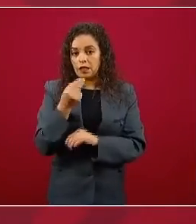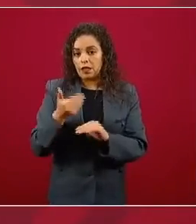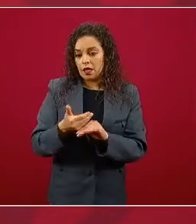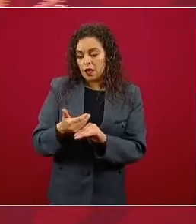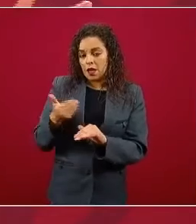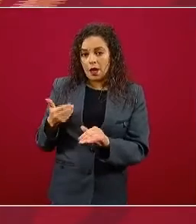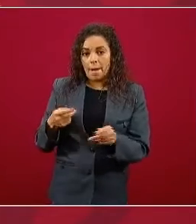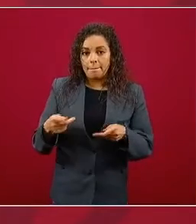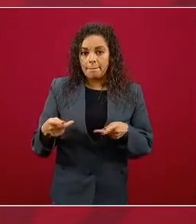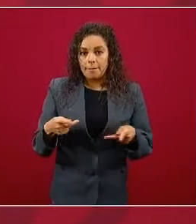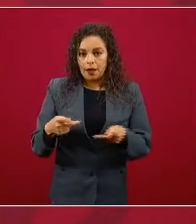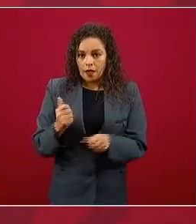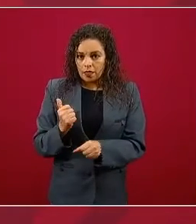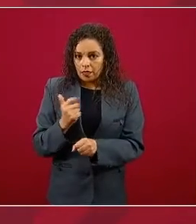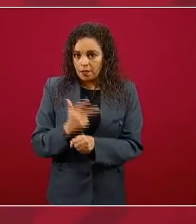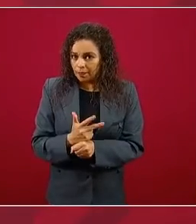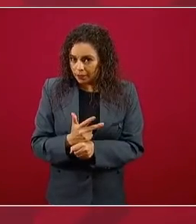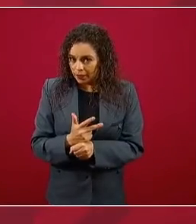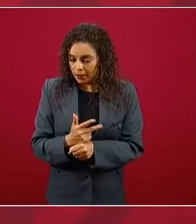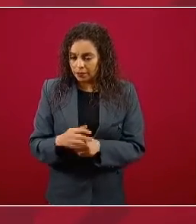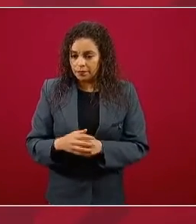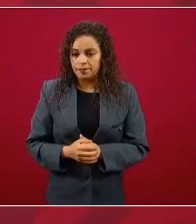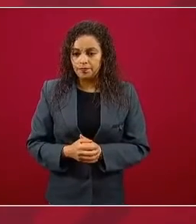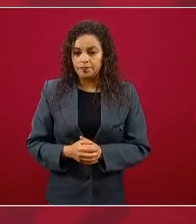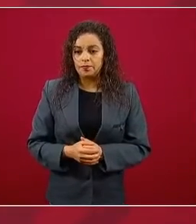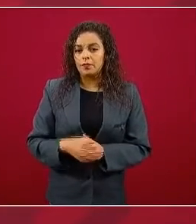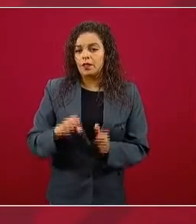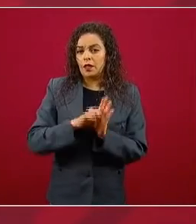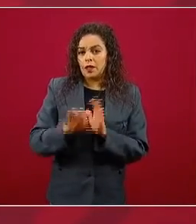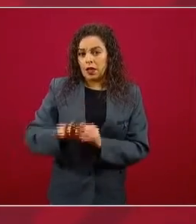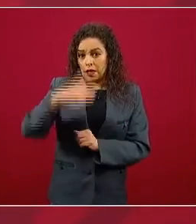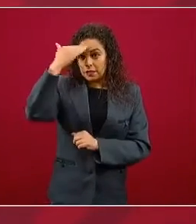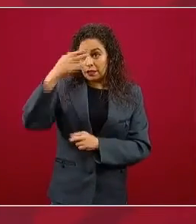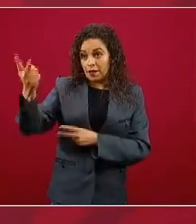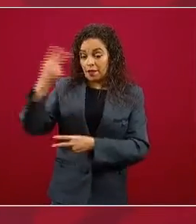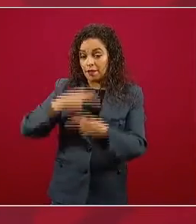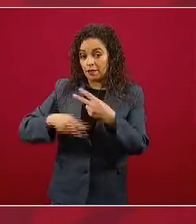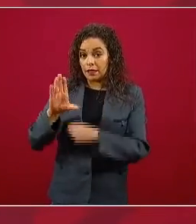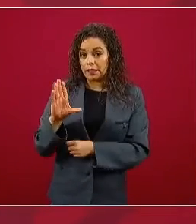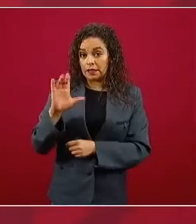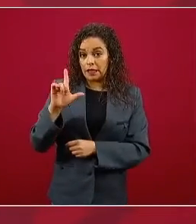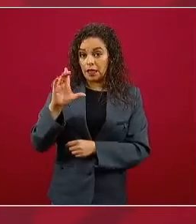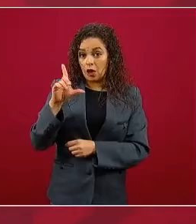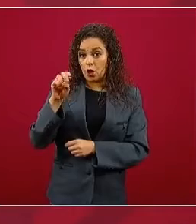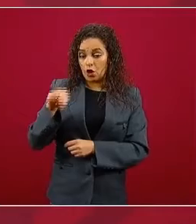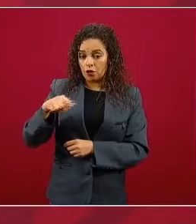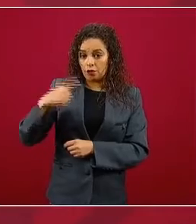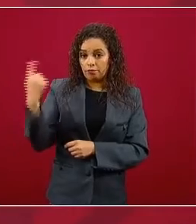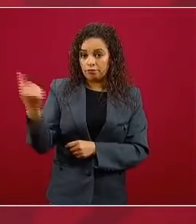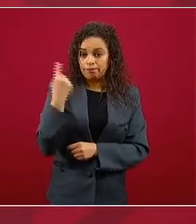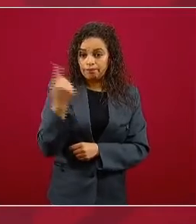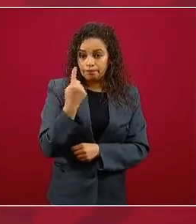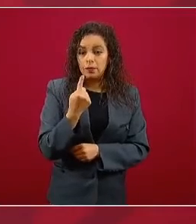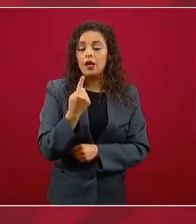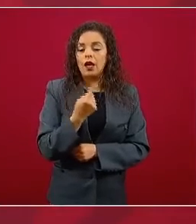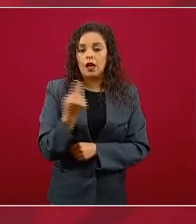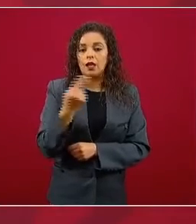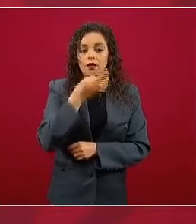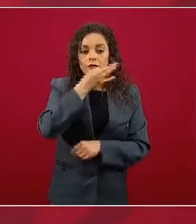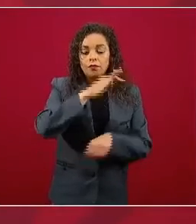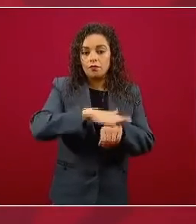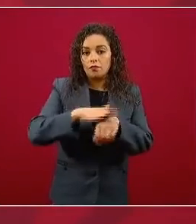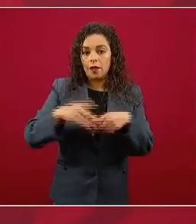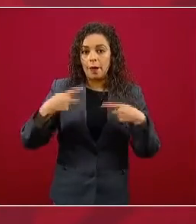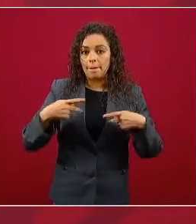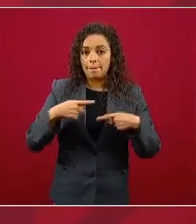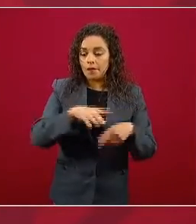una vez que sabemos que se acerca, por ejemplo, un ciclón tropical, se hacen las evacuaciones que se requieran hacer, se